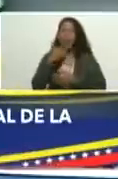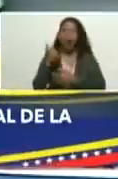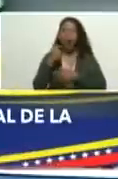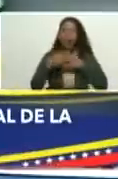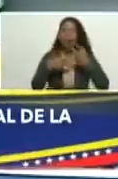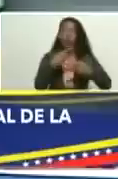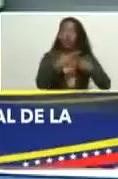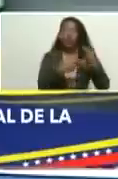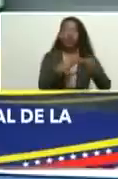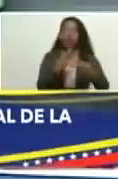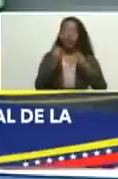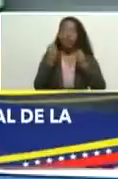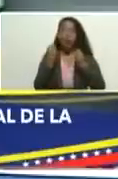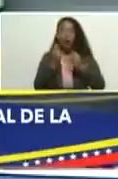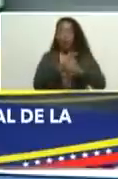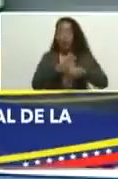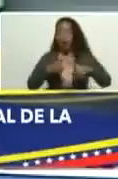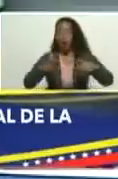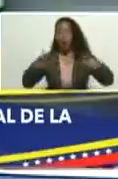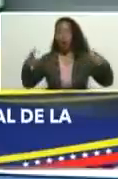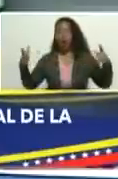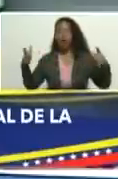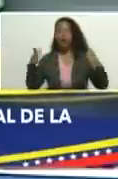y la productividad creciente,